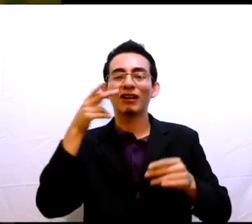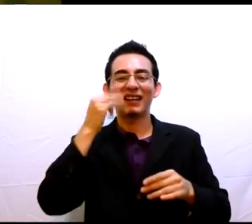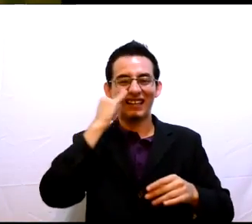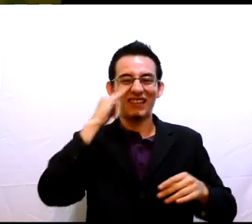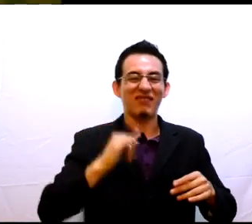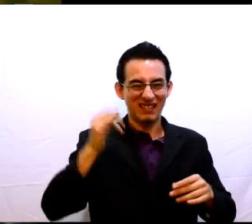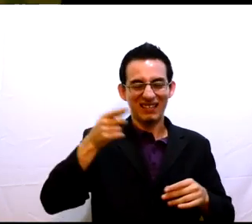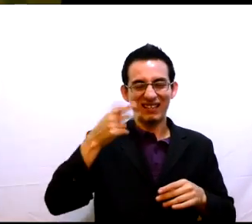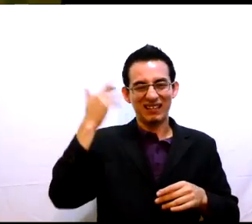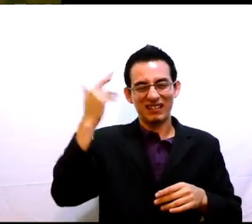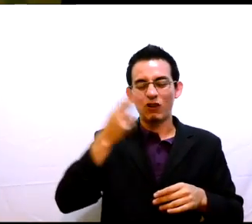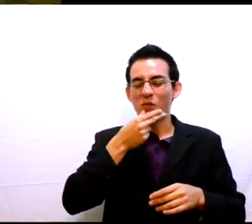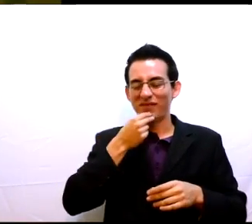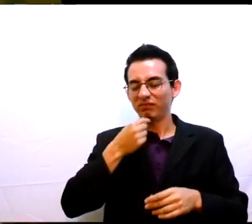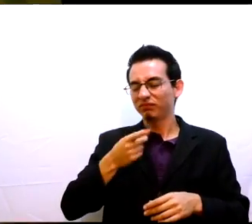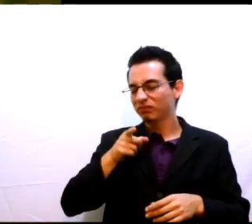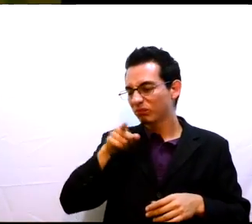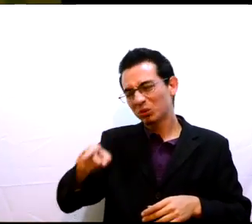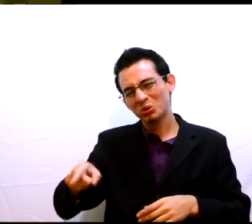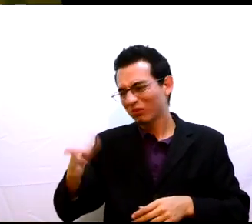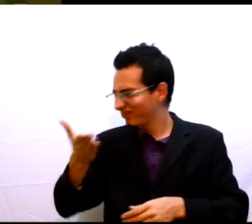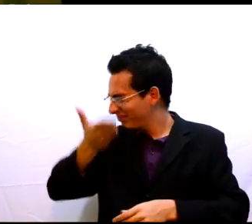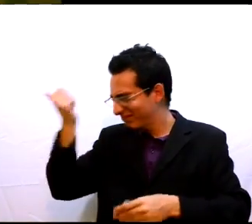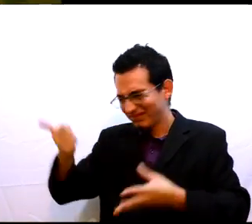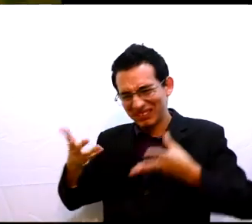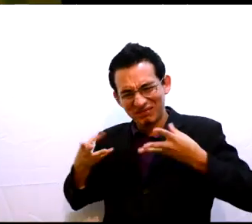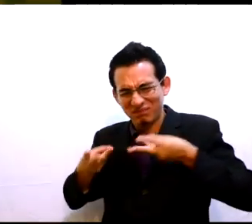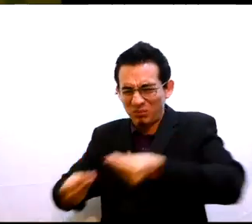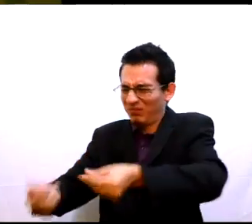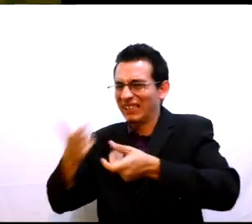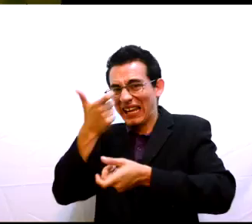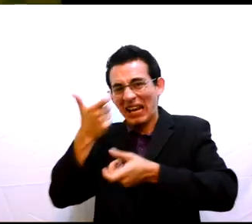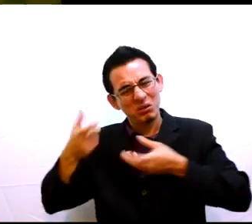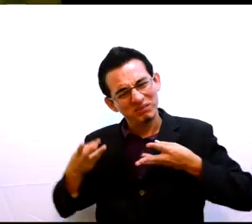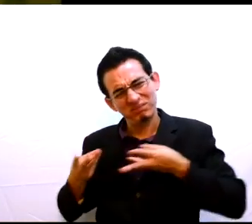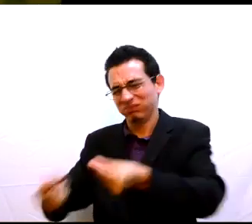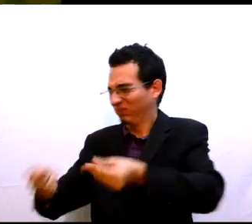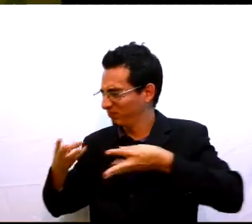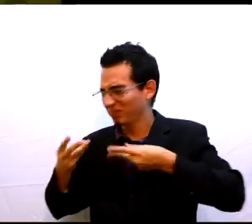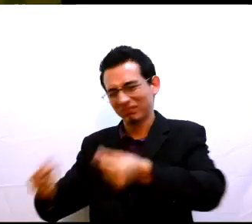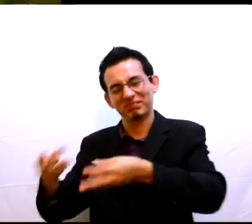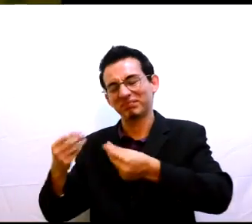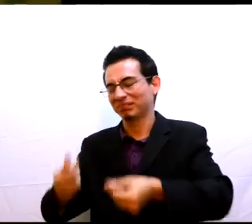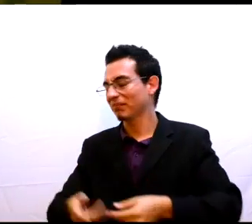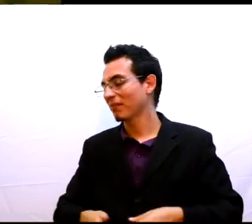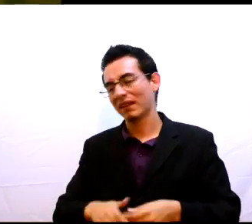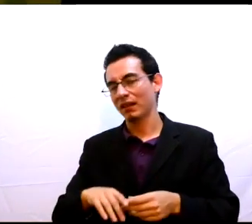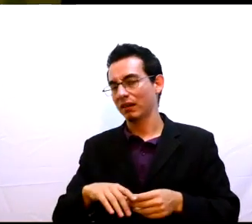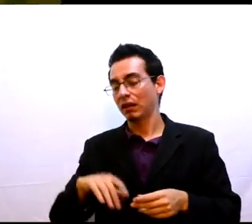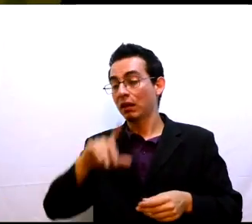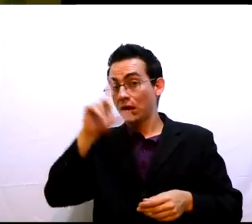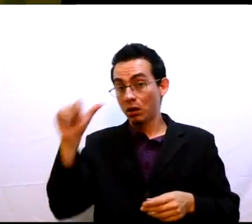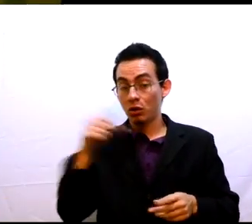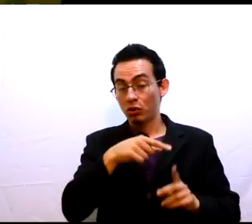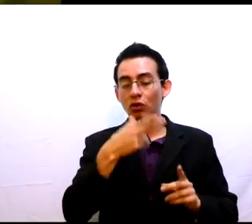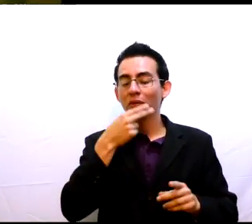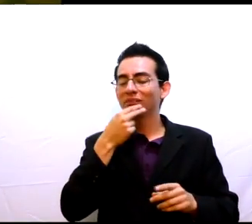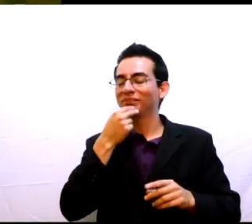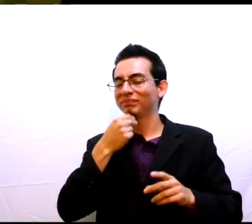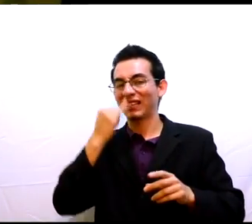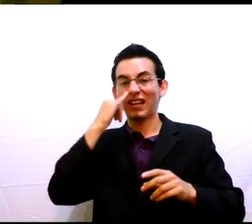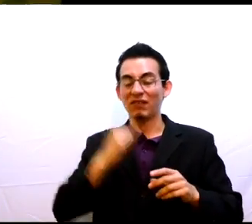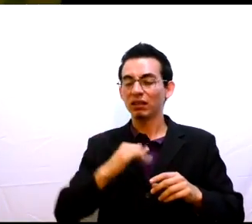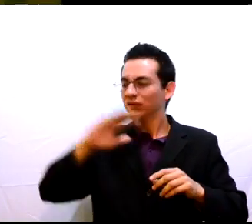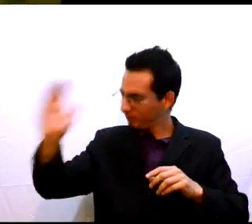de disipador de despilfarrador descuidado de los bienes de su amo versículo 2 entonces le llamó y le